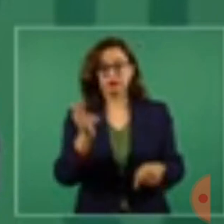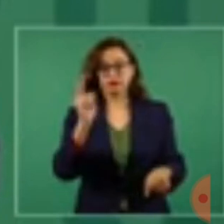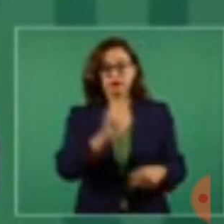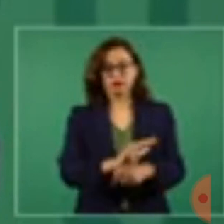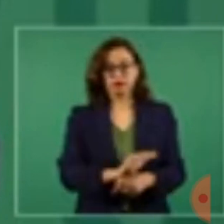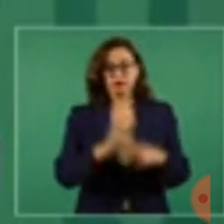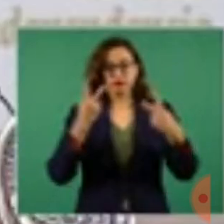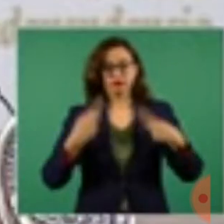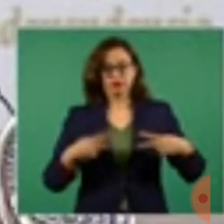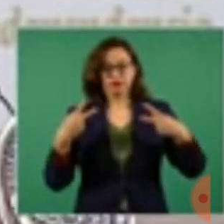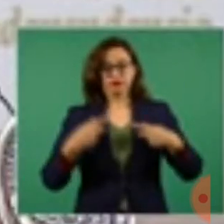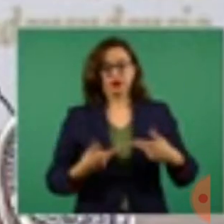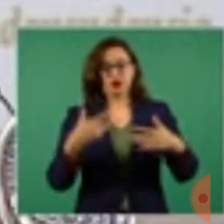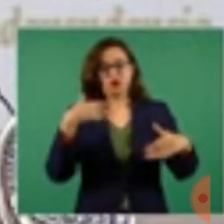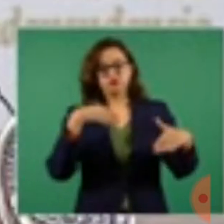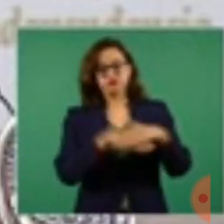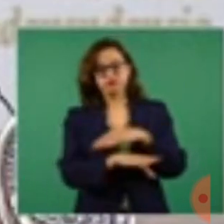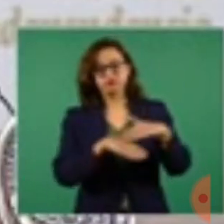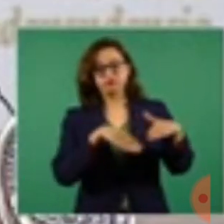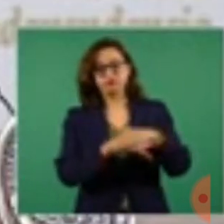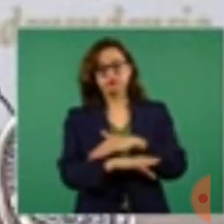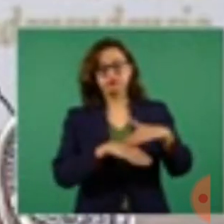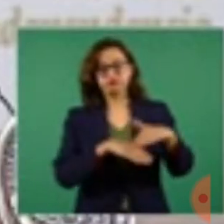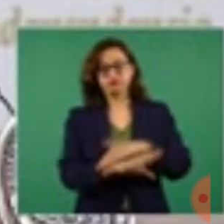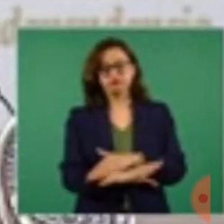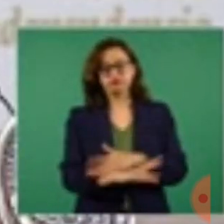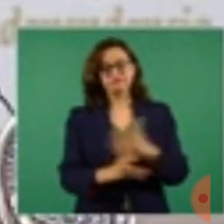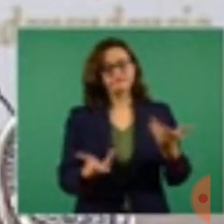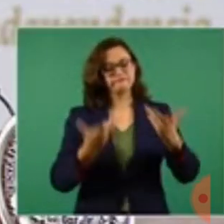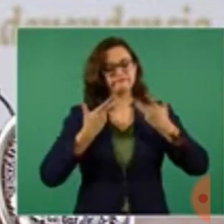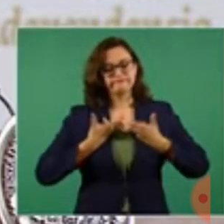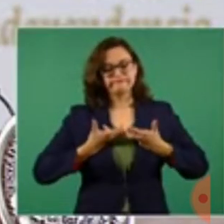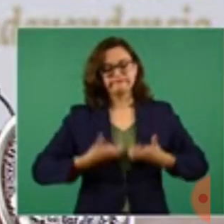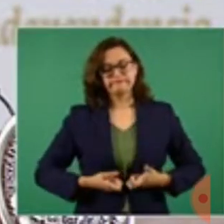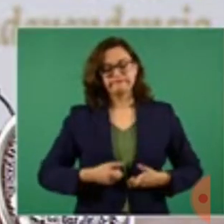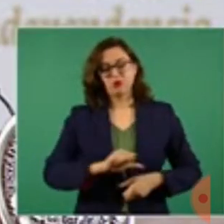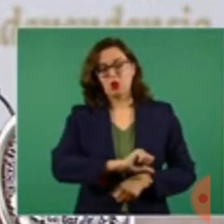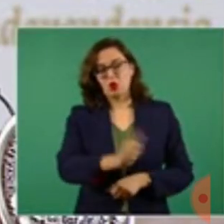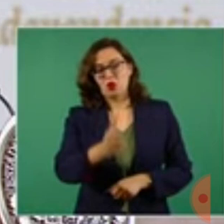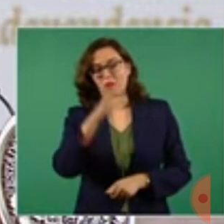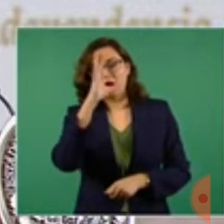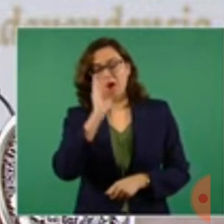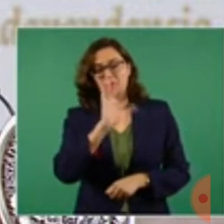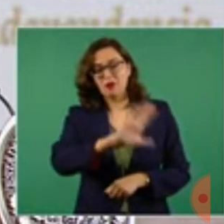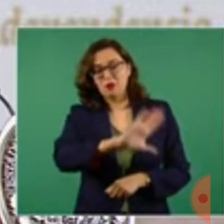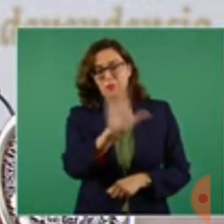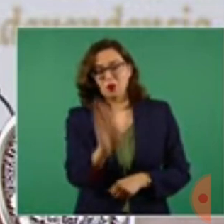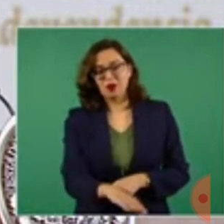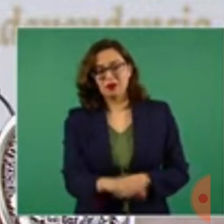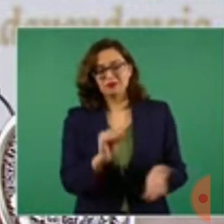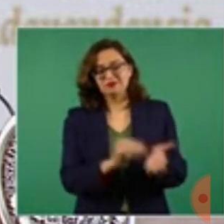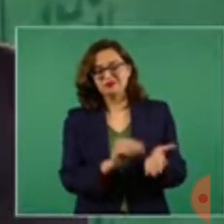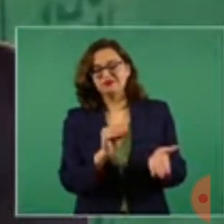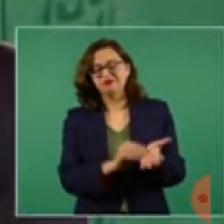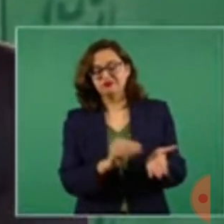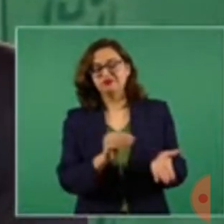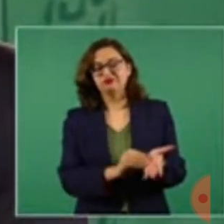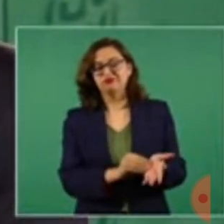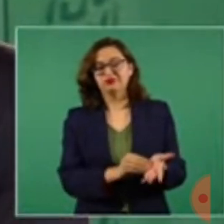muy lamentablemente, muy tristemente los que pierden la vida, la